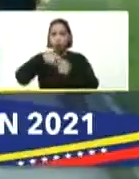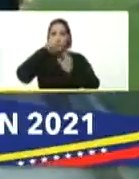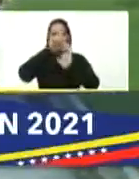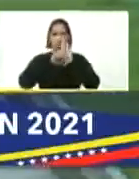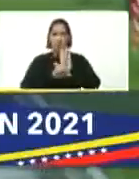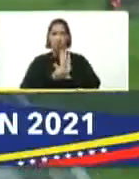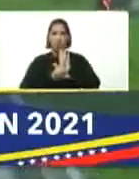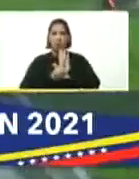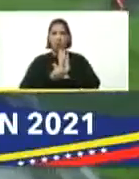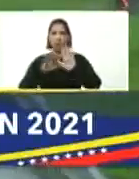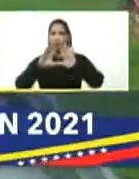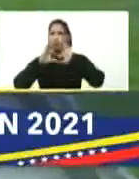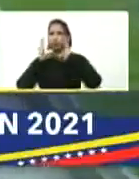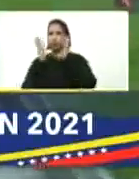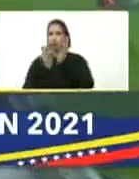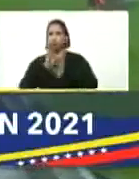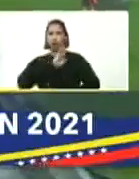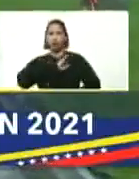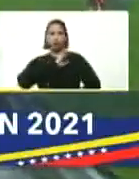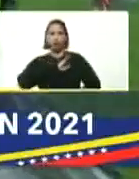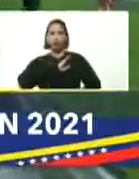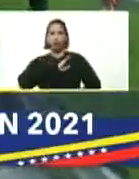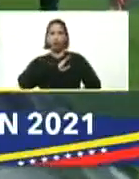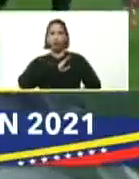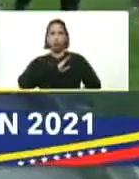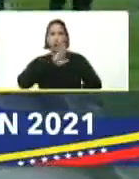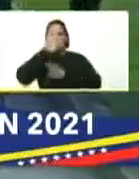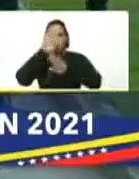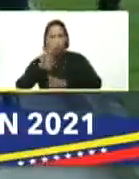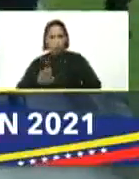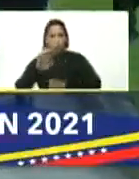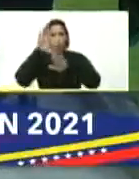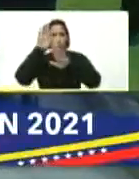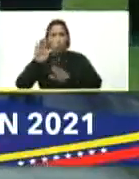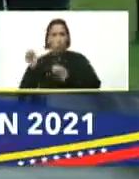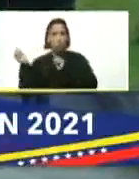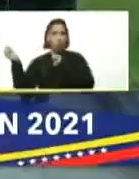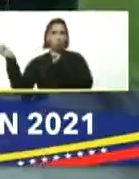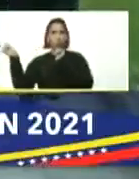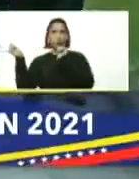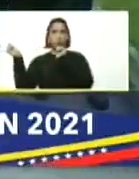del rito, del culto a San Juan Bautista.